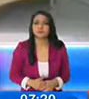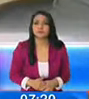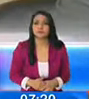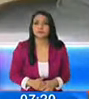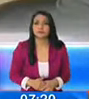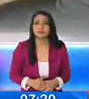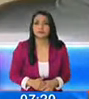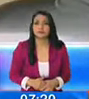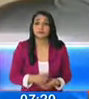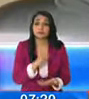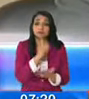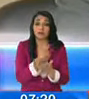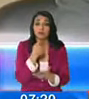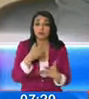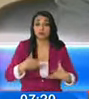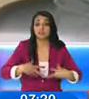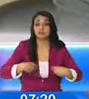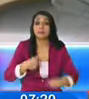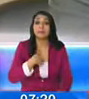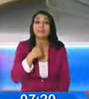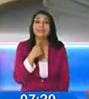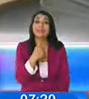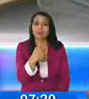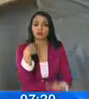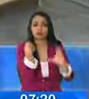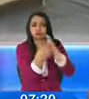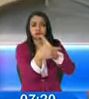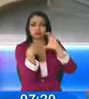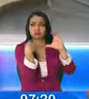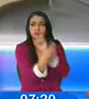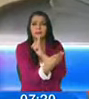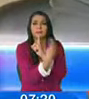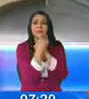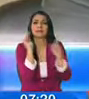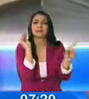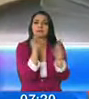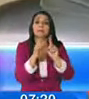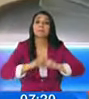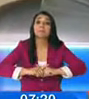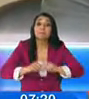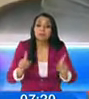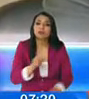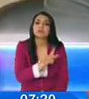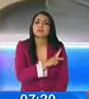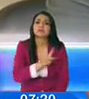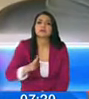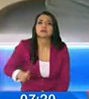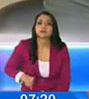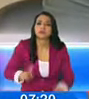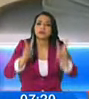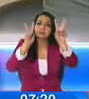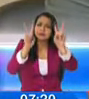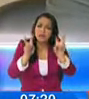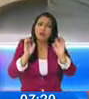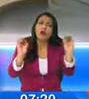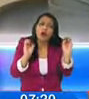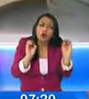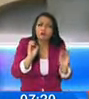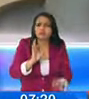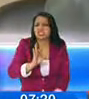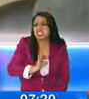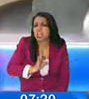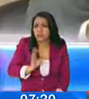Intercambio de correos sí ha habido, no tengo por qué ocultarlo, en el ámbito personal y puede haber en el ámbito técnico. No lo